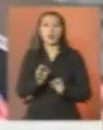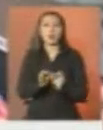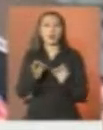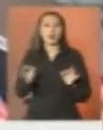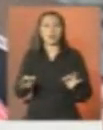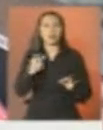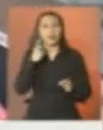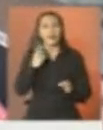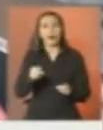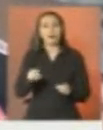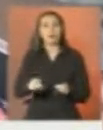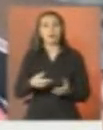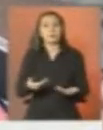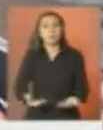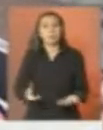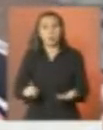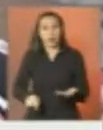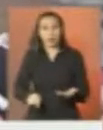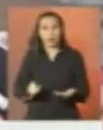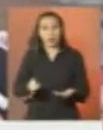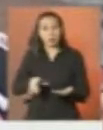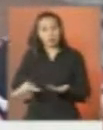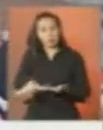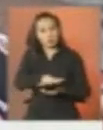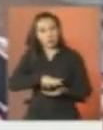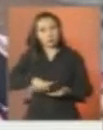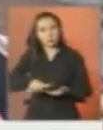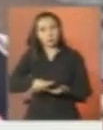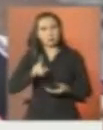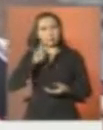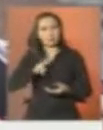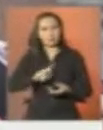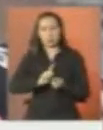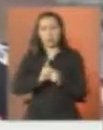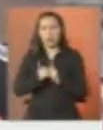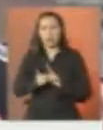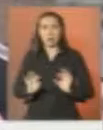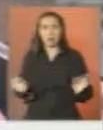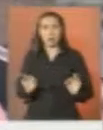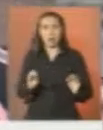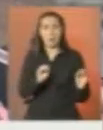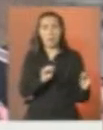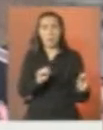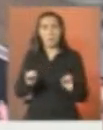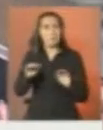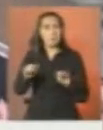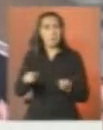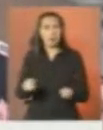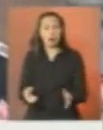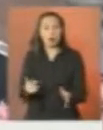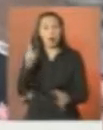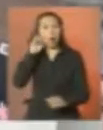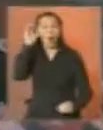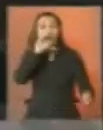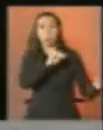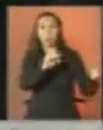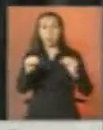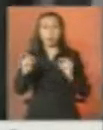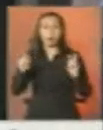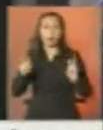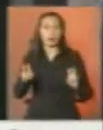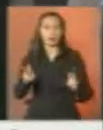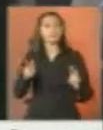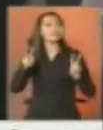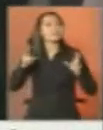oficialmente, por ahora la situación no ha tenido ningún cambio al respecto, a pesar de las opiniones que hay sobre el tema.